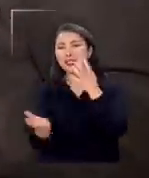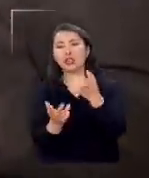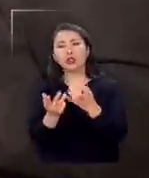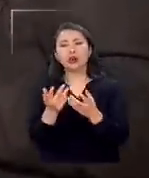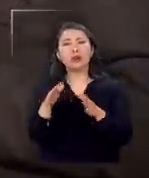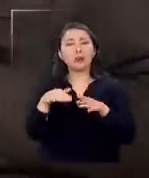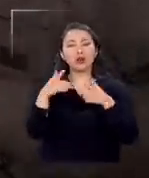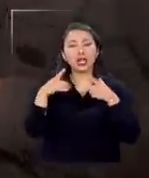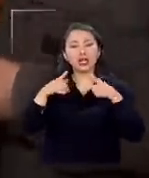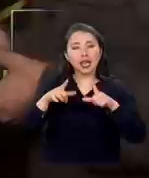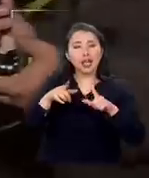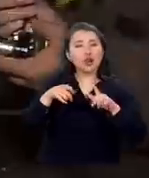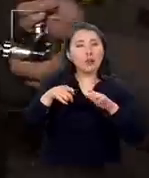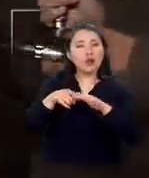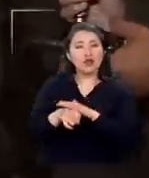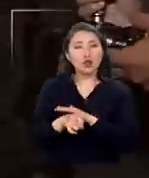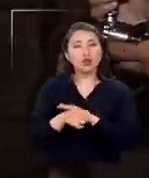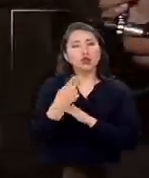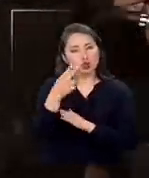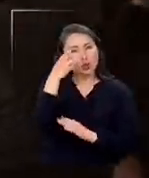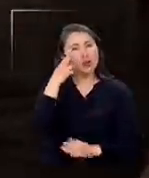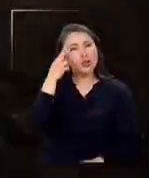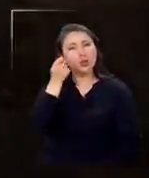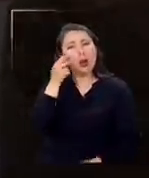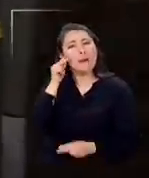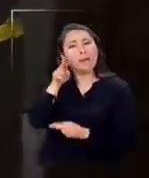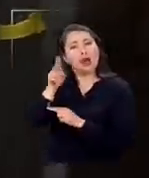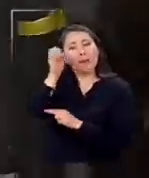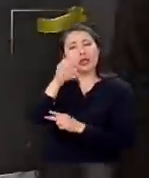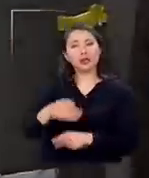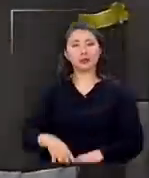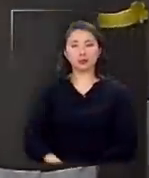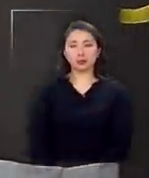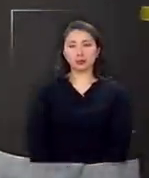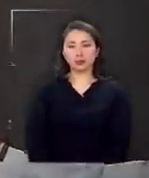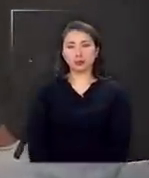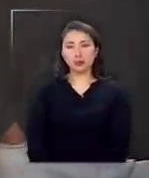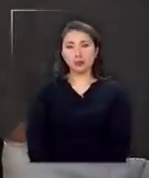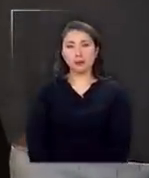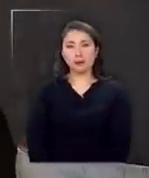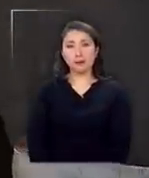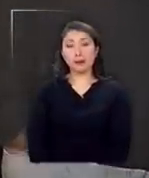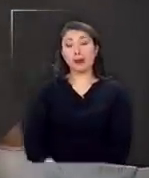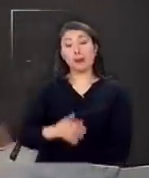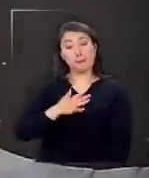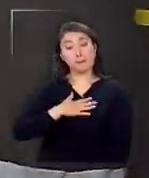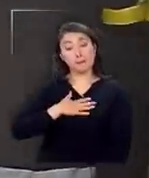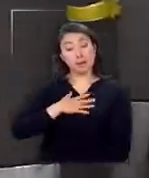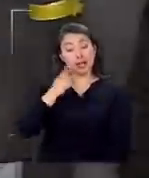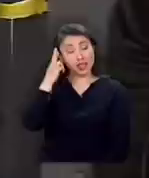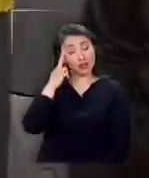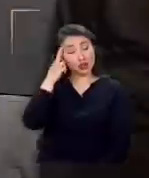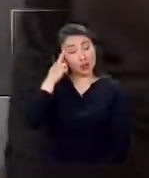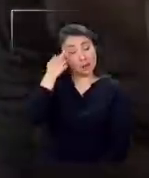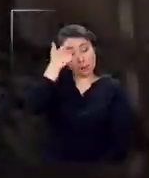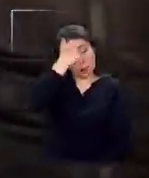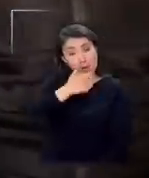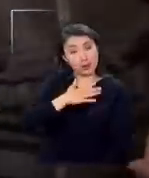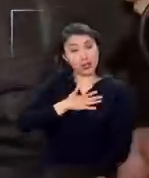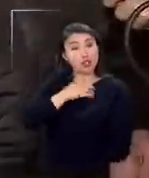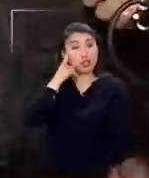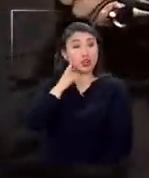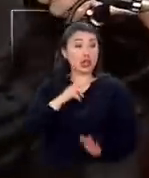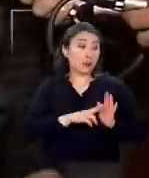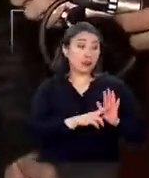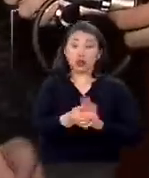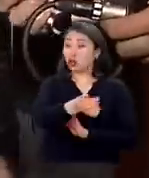un poco sobre el fondo de todo, ¿cuál es su reflexión de lo que pasa? Bueno, en todo caso, mi reflexión muy personal, y creo que el sentir